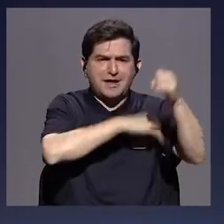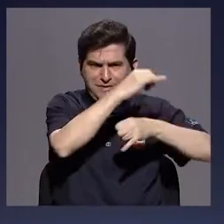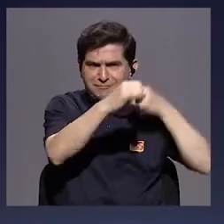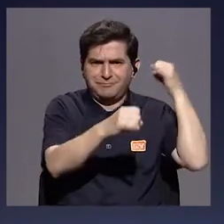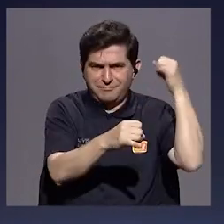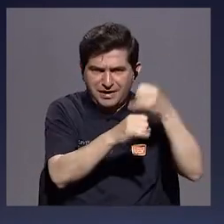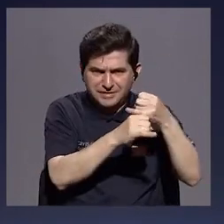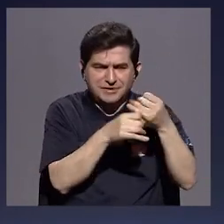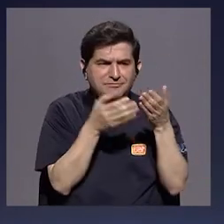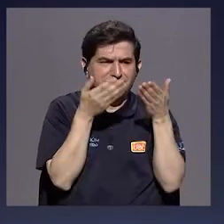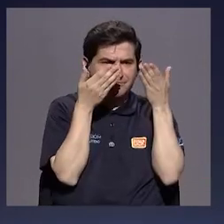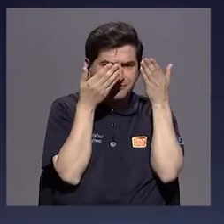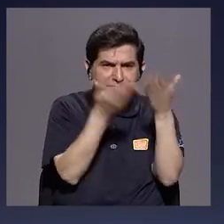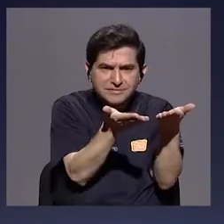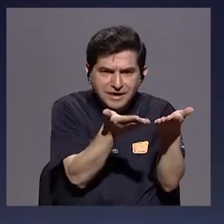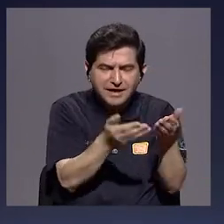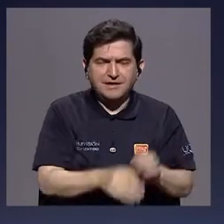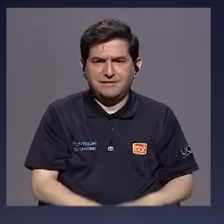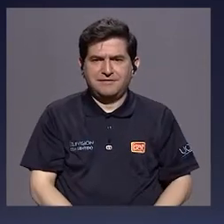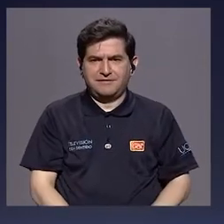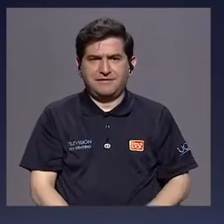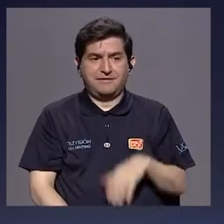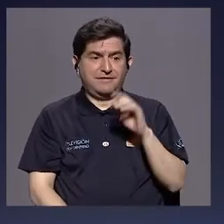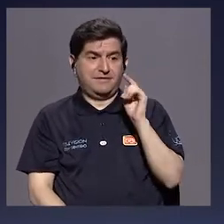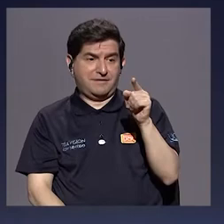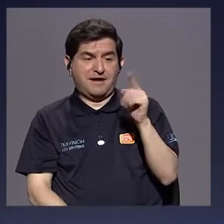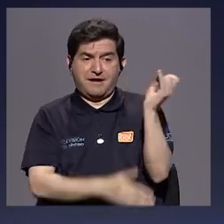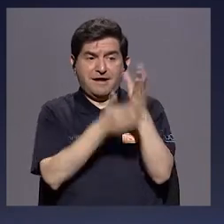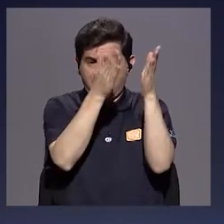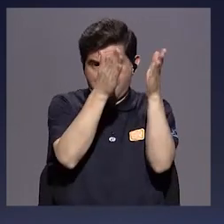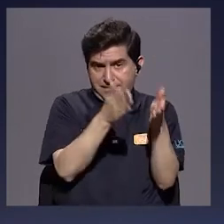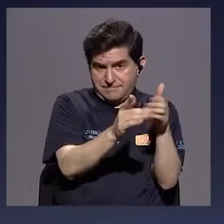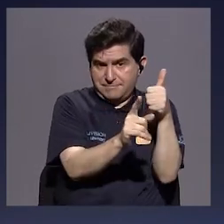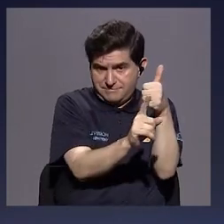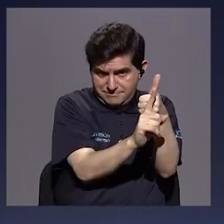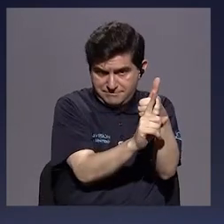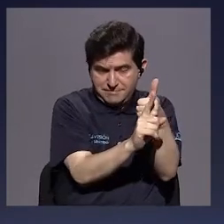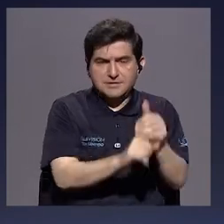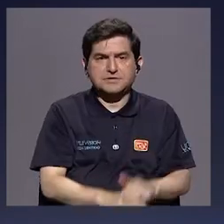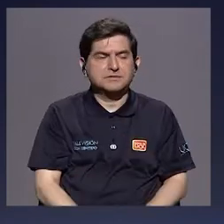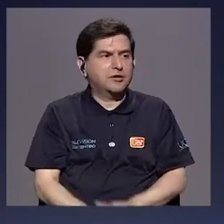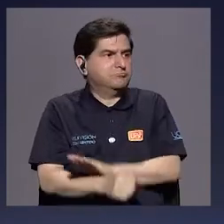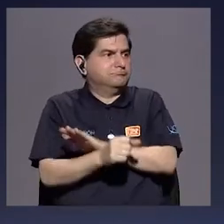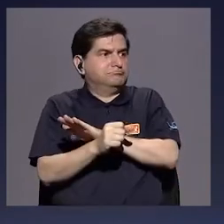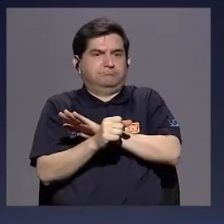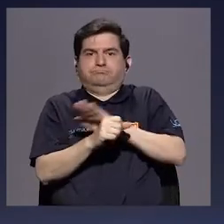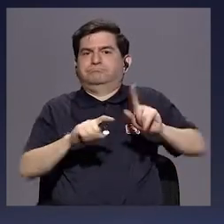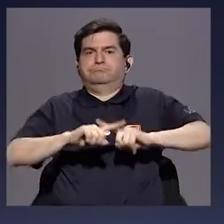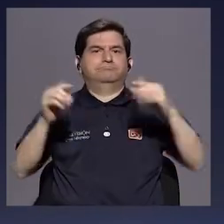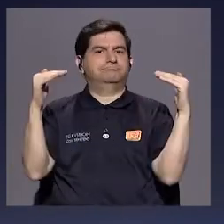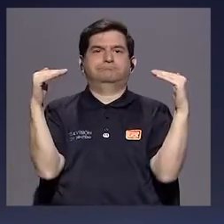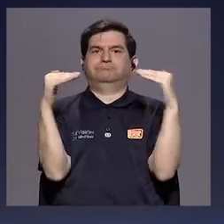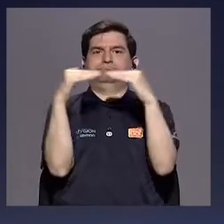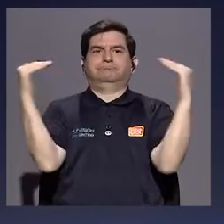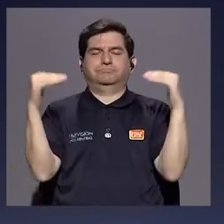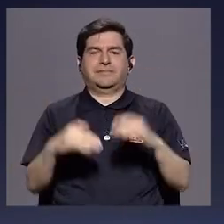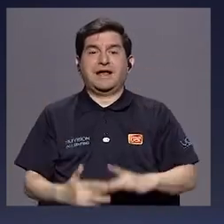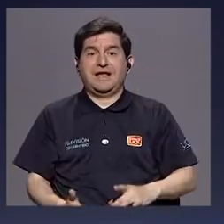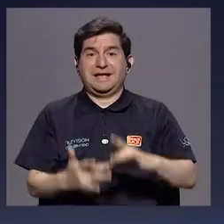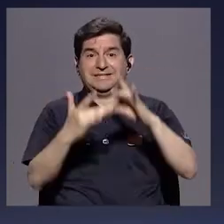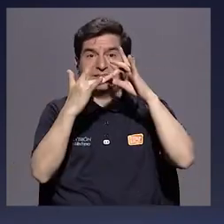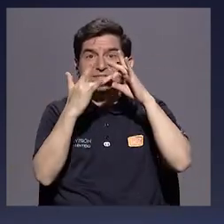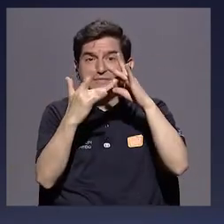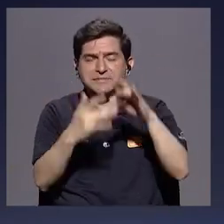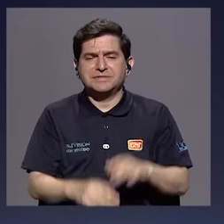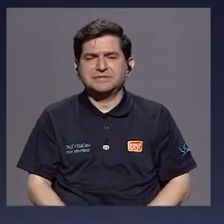que se le da a este como artista es completamente de otro nivel y en especial